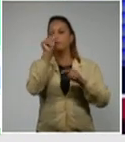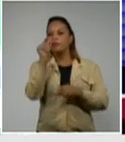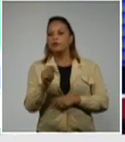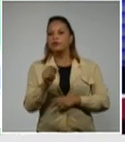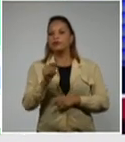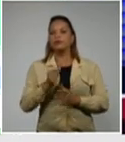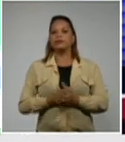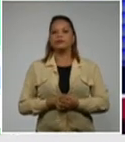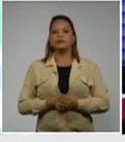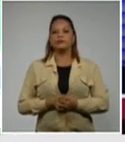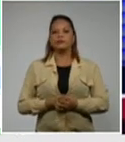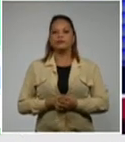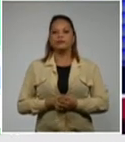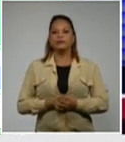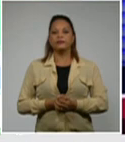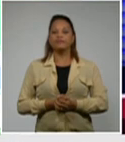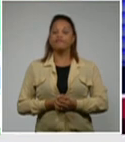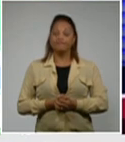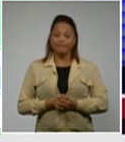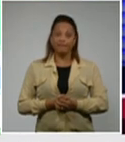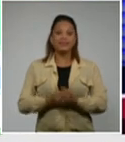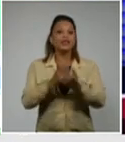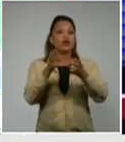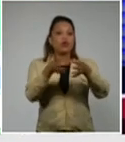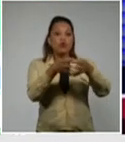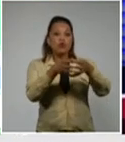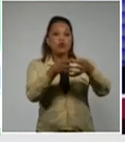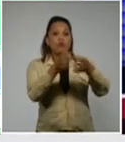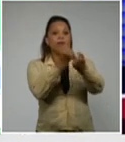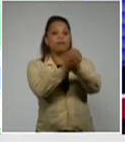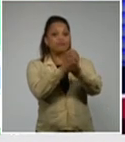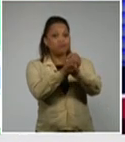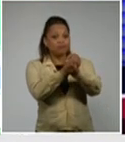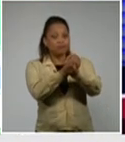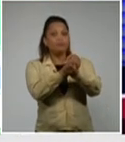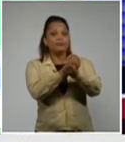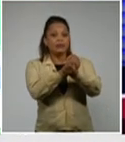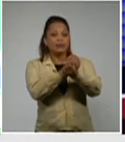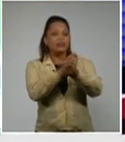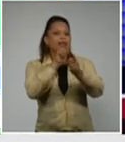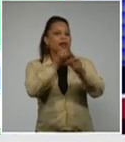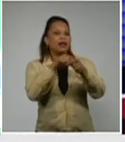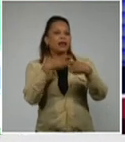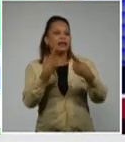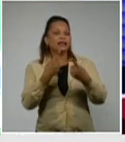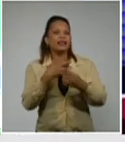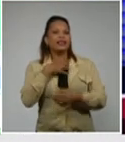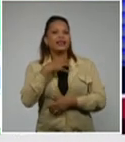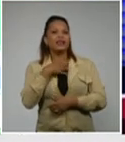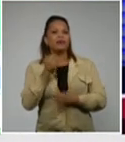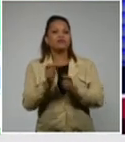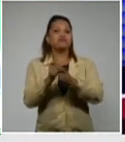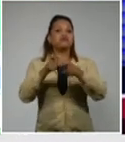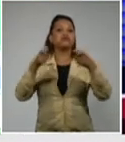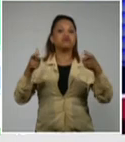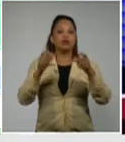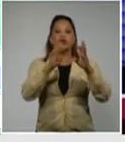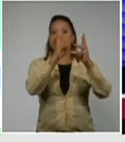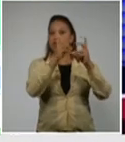Ese es el grupo de riesgo que más valor, o sea, de donde estamos obteniendo el mayor